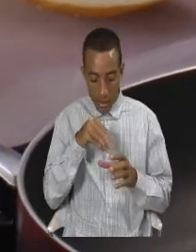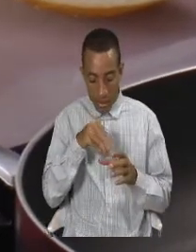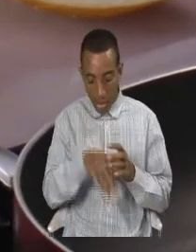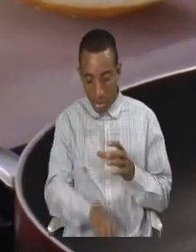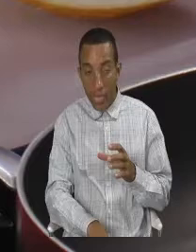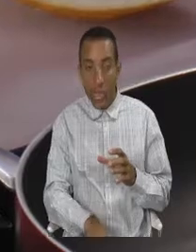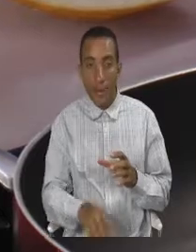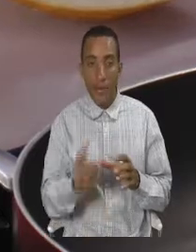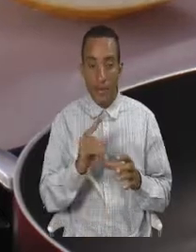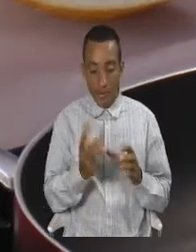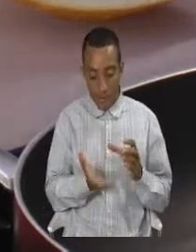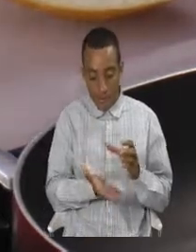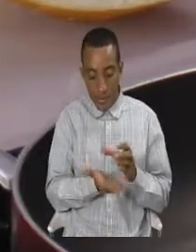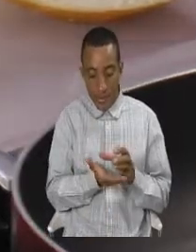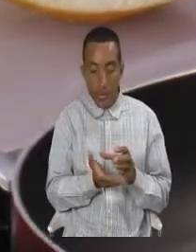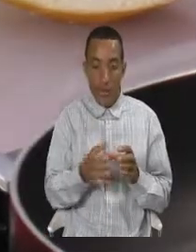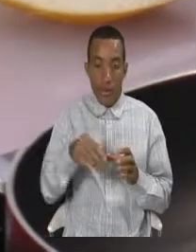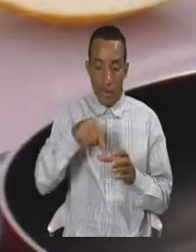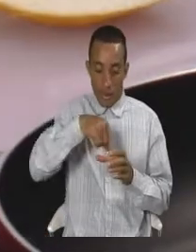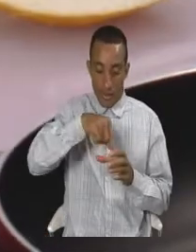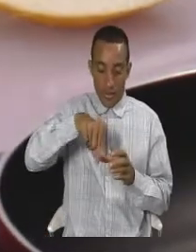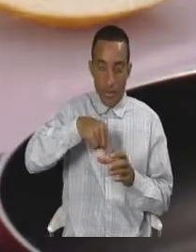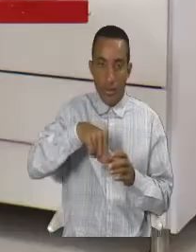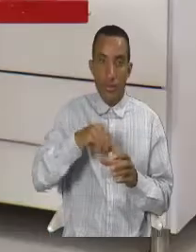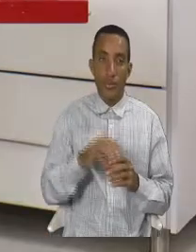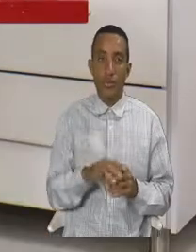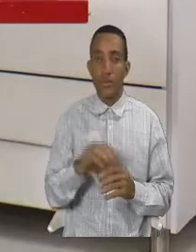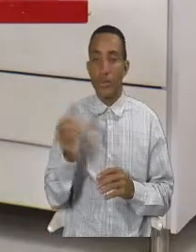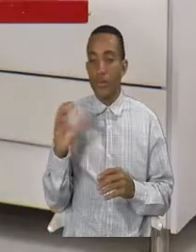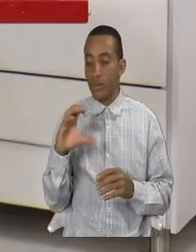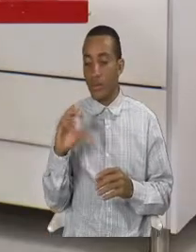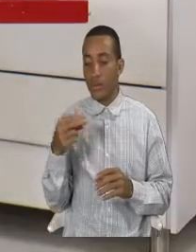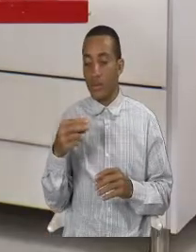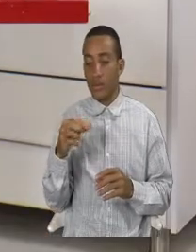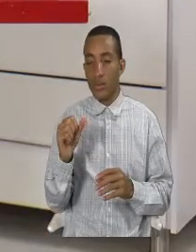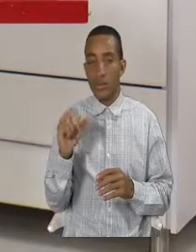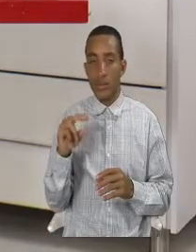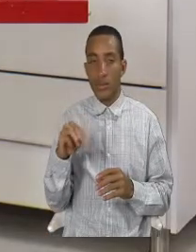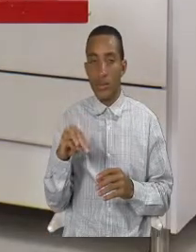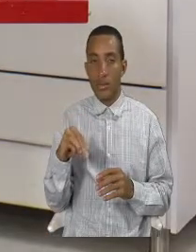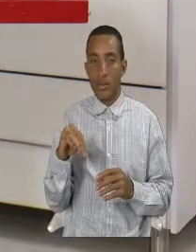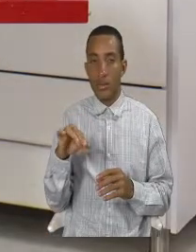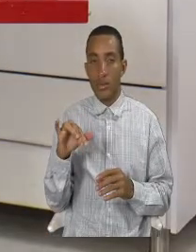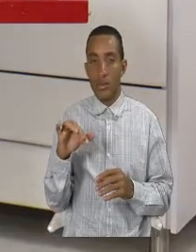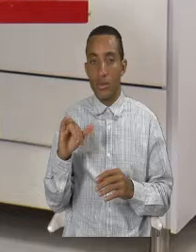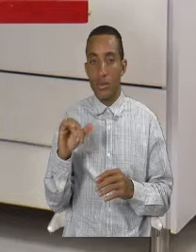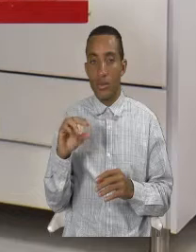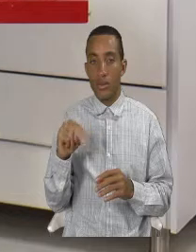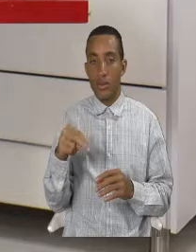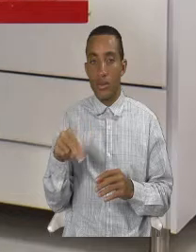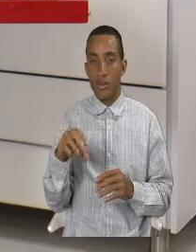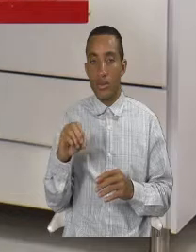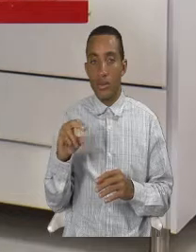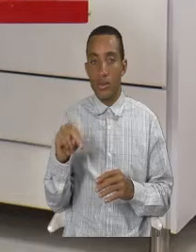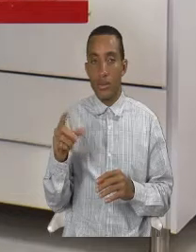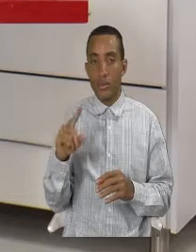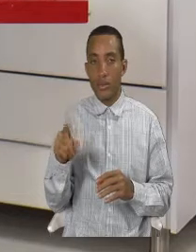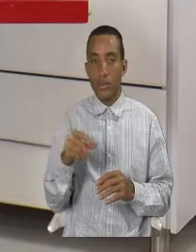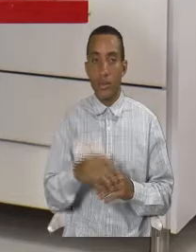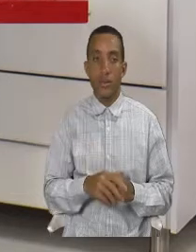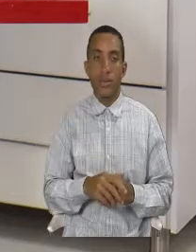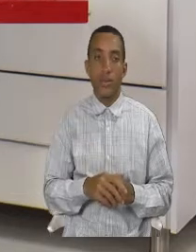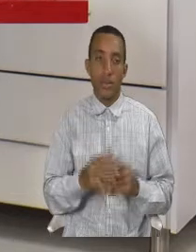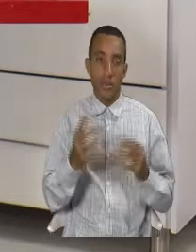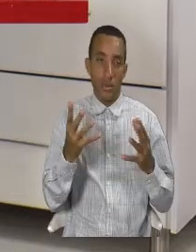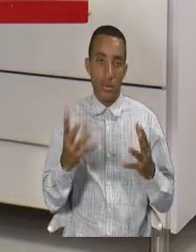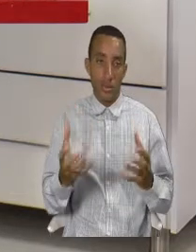Vamos a utilizar unos champiñones ya precocidos, que son los que utilizamos en el restaurante. Si lo quieren usar